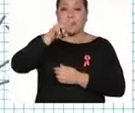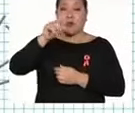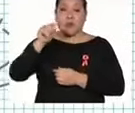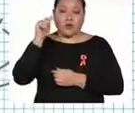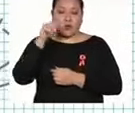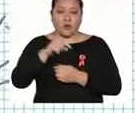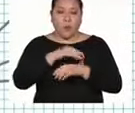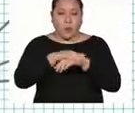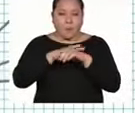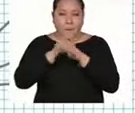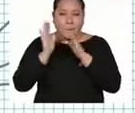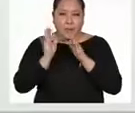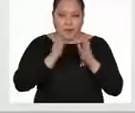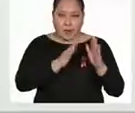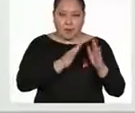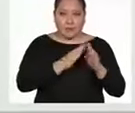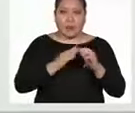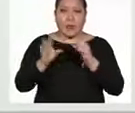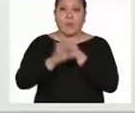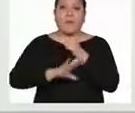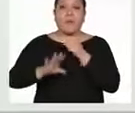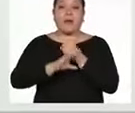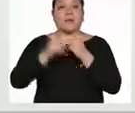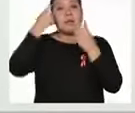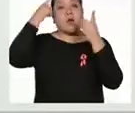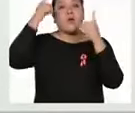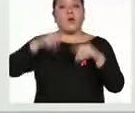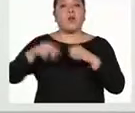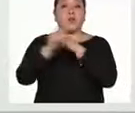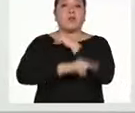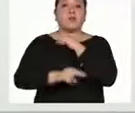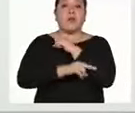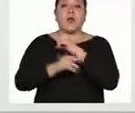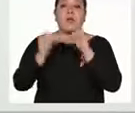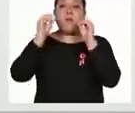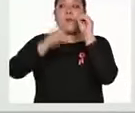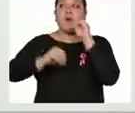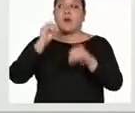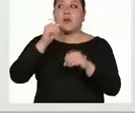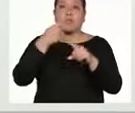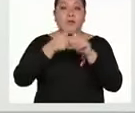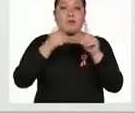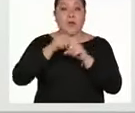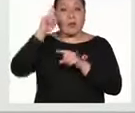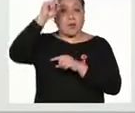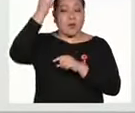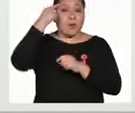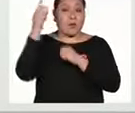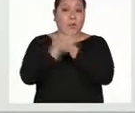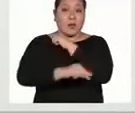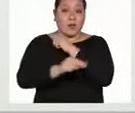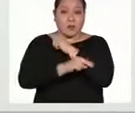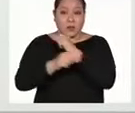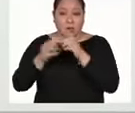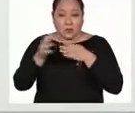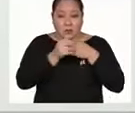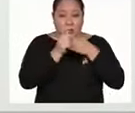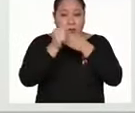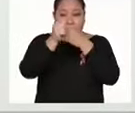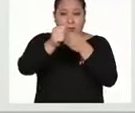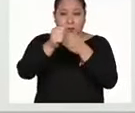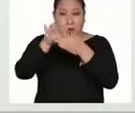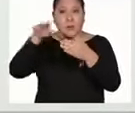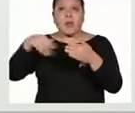estratégico basado en el Acuerdo Nacional, el cual contiene las políticas nacionales de desarrollo a seguir, rumbo a